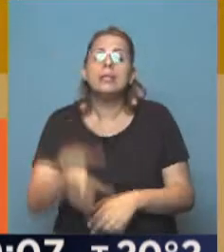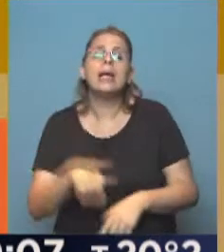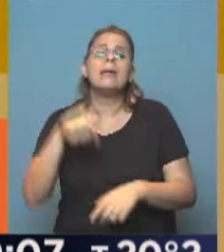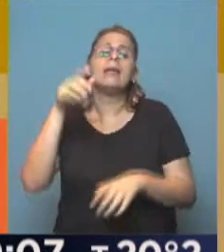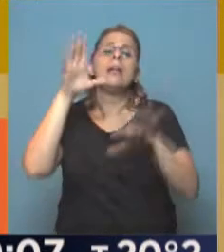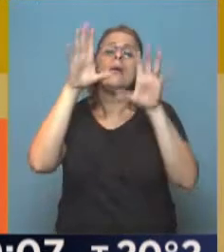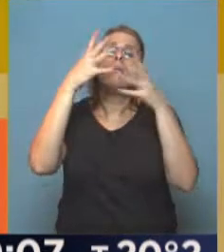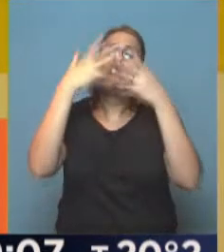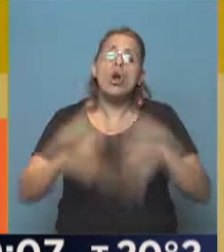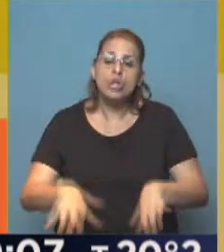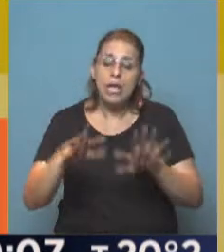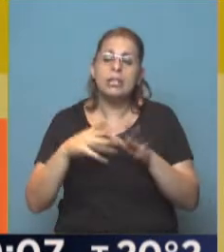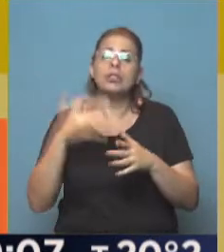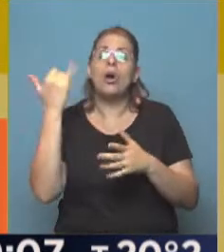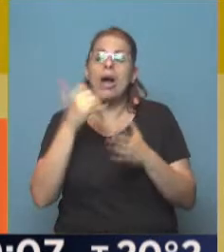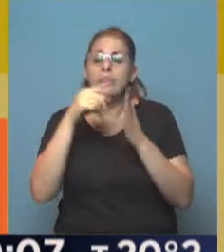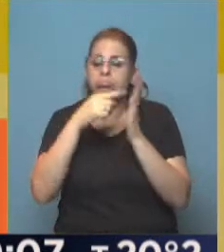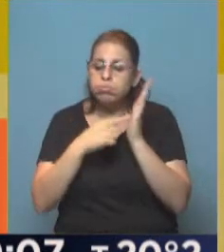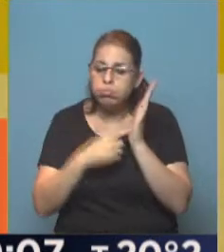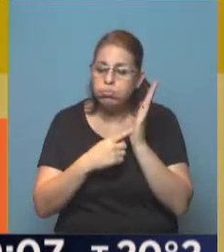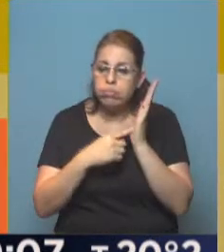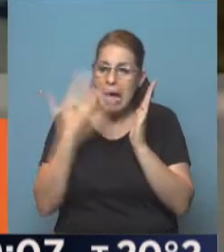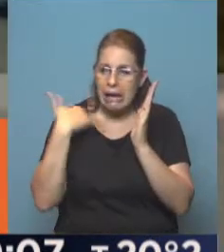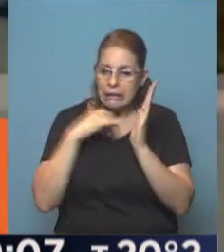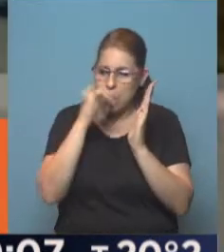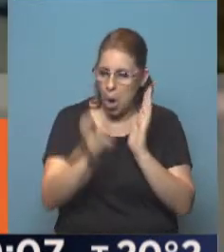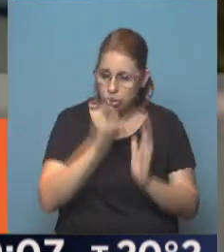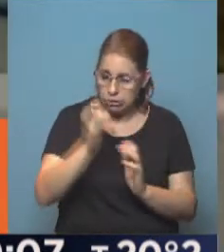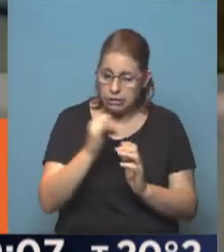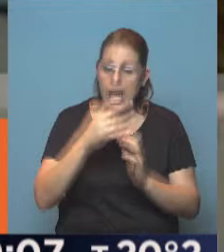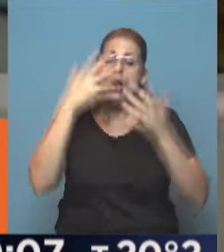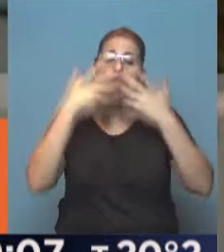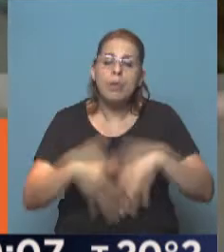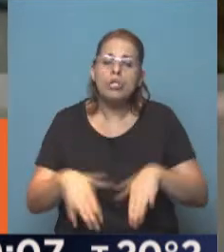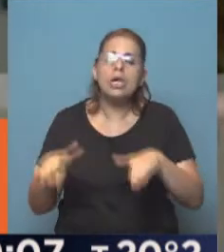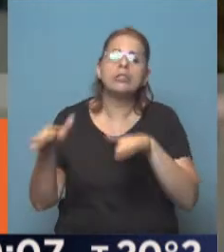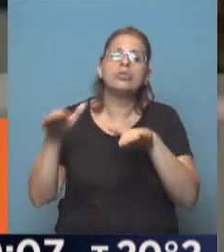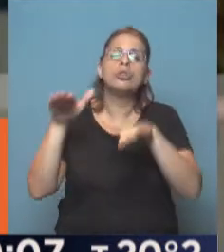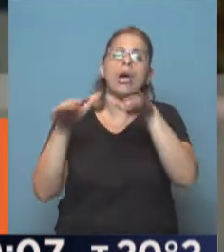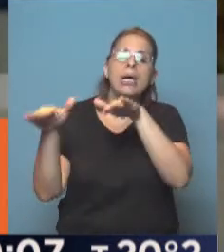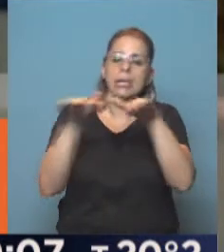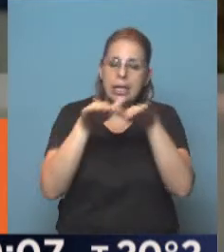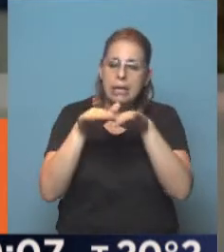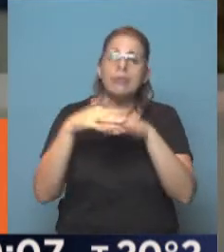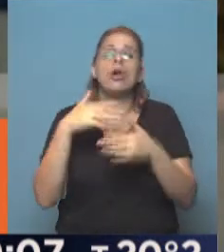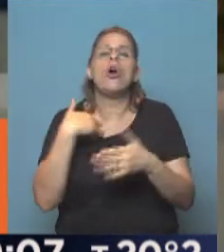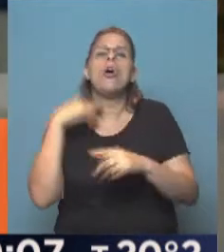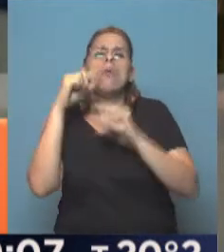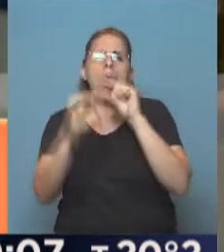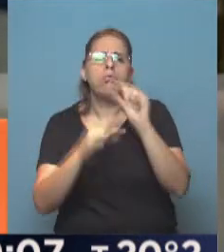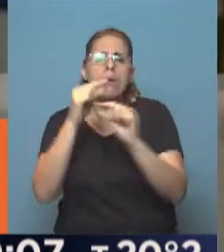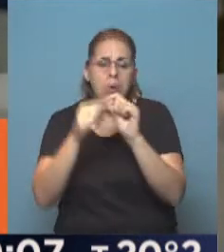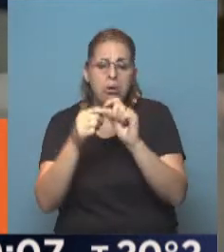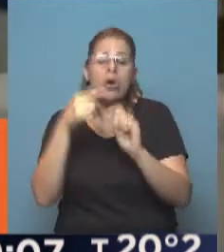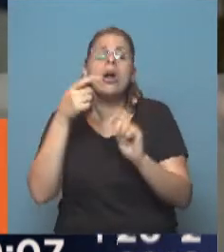del Poder Ejecutivo que tenía todas estas bondades que acabo de señalar, que era un proyecto equilibrado, progresivo, que